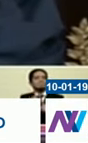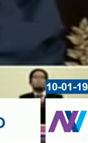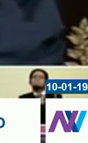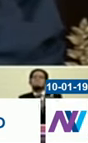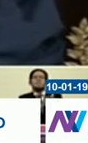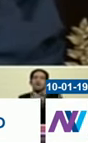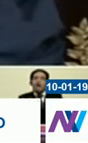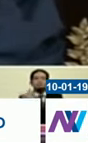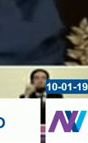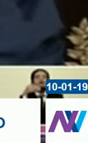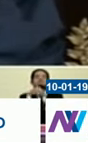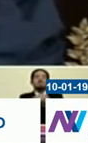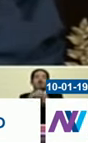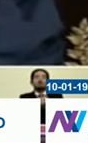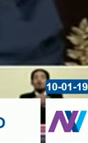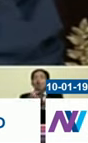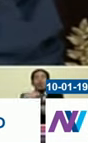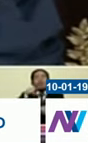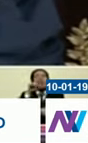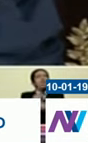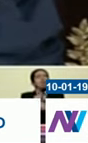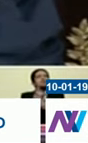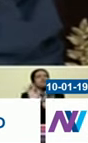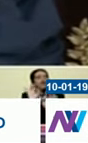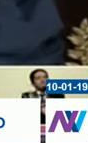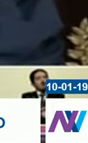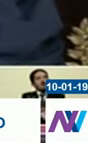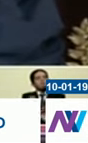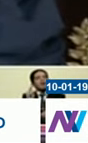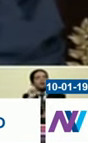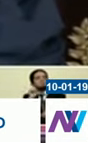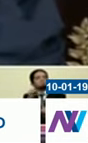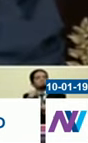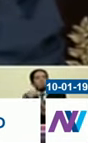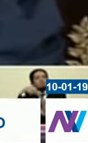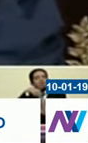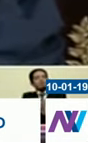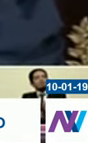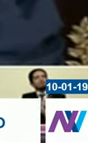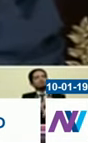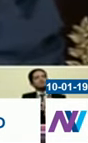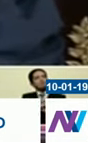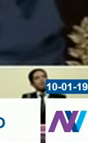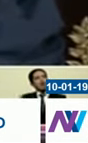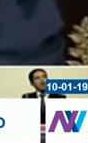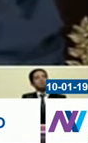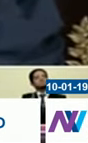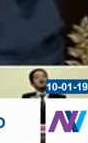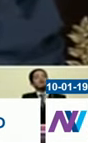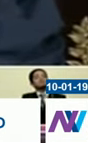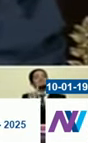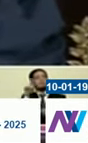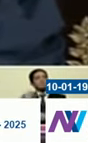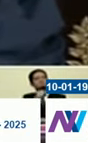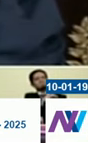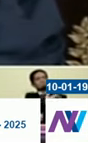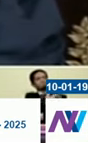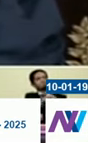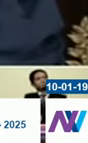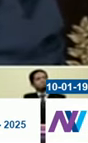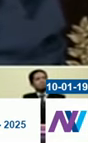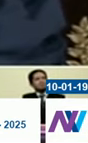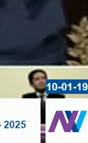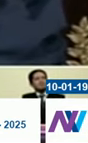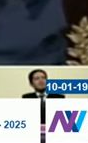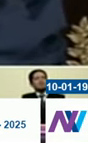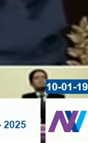del sufragio como única fórmula constructiva para profundizar la democracia y derrotar las pretensiones de